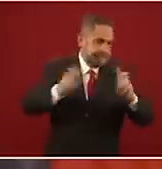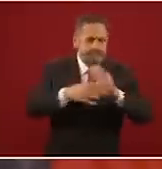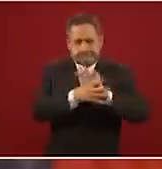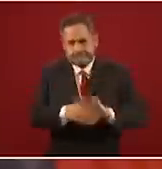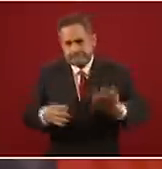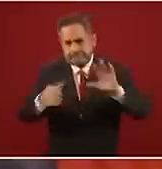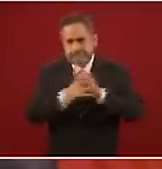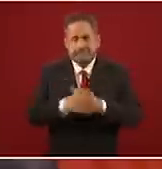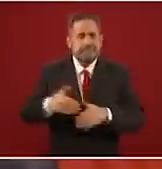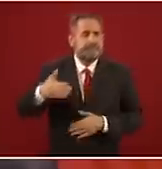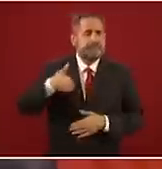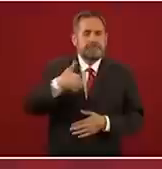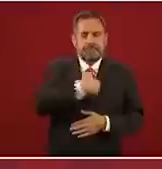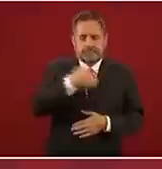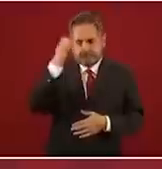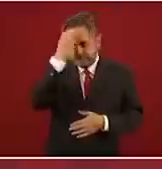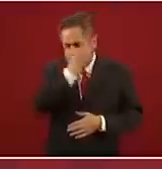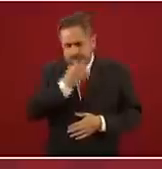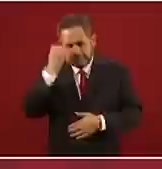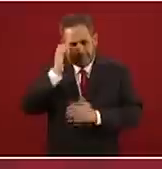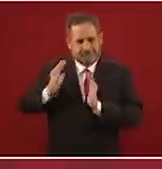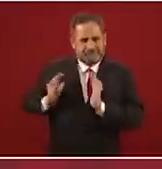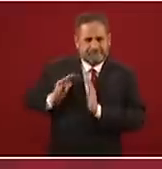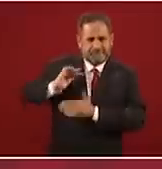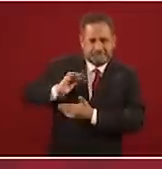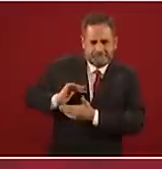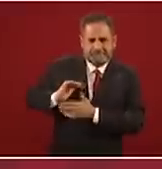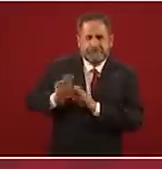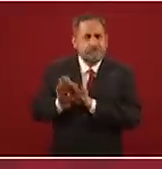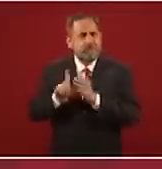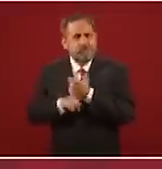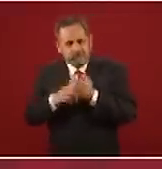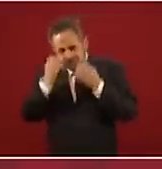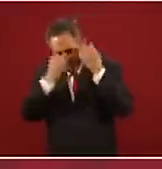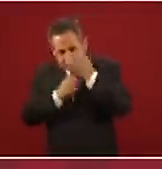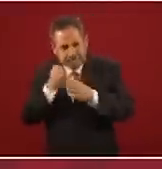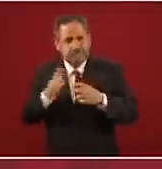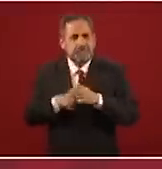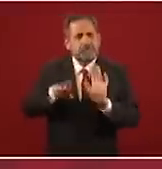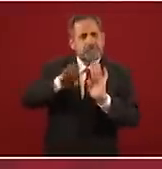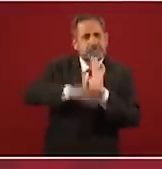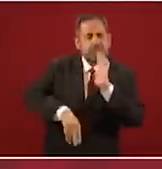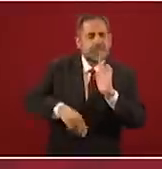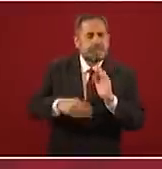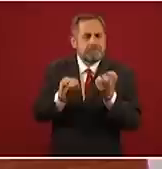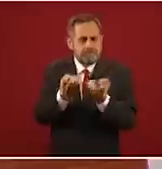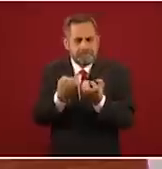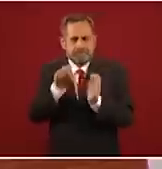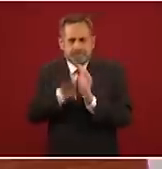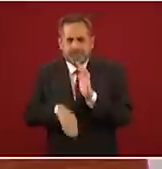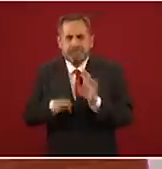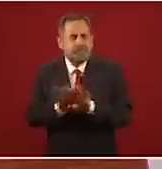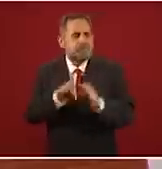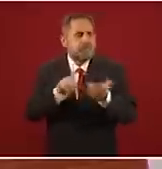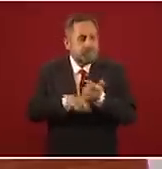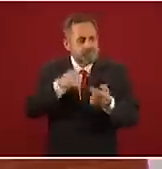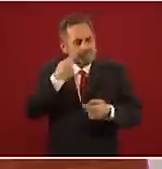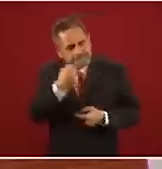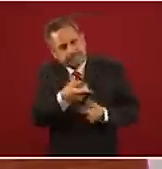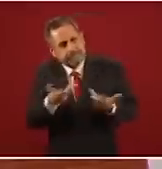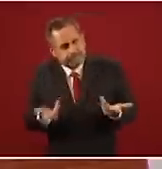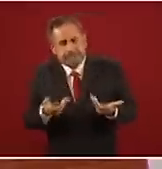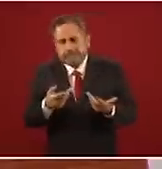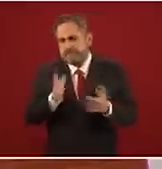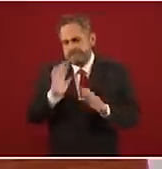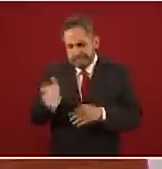de mastografía, de próstata y otros temas médicos que lo que queremos es